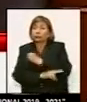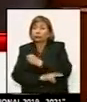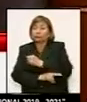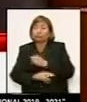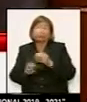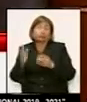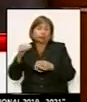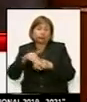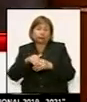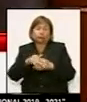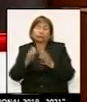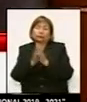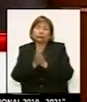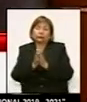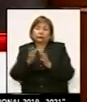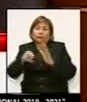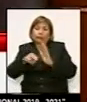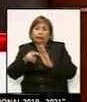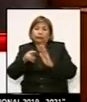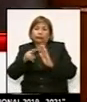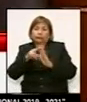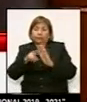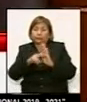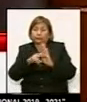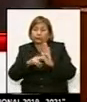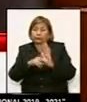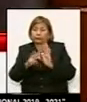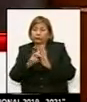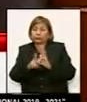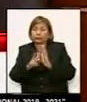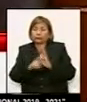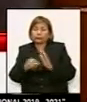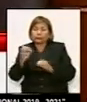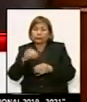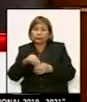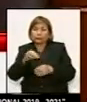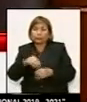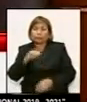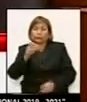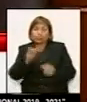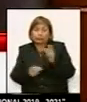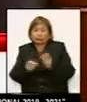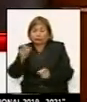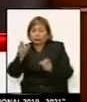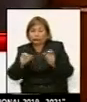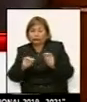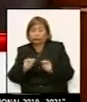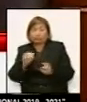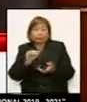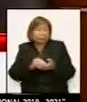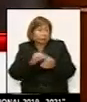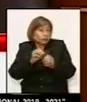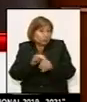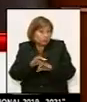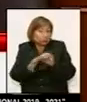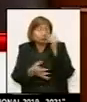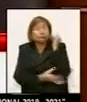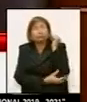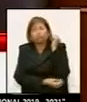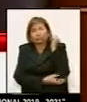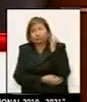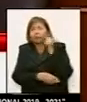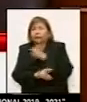a favor de esta importante norma que mejora la legislación y beneficiará especialmente a la población más vulnerable a nivel